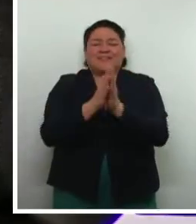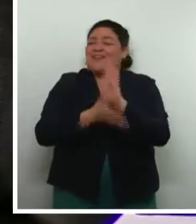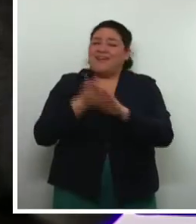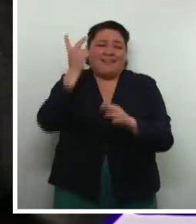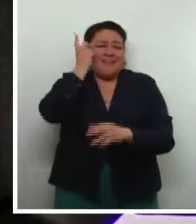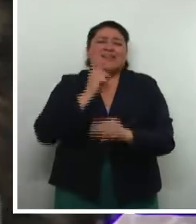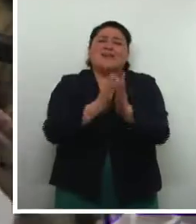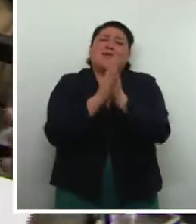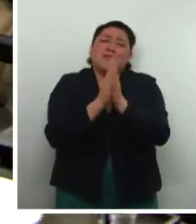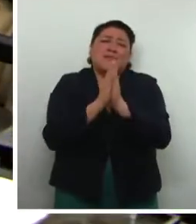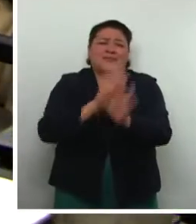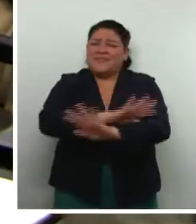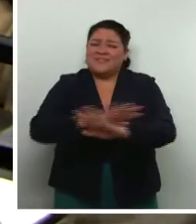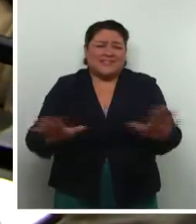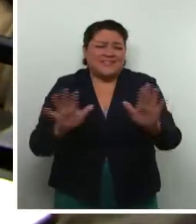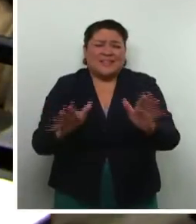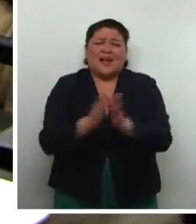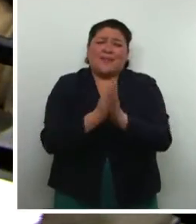por favor,